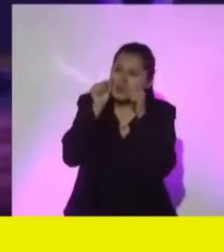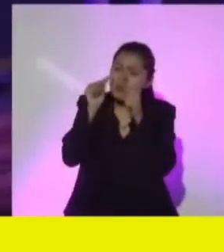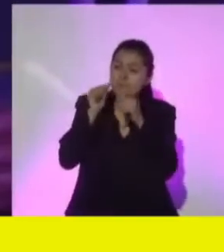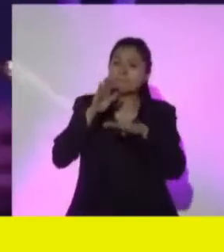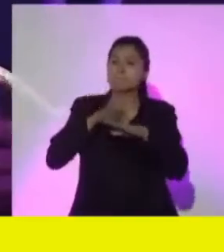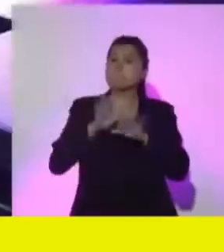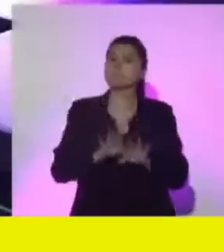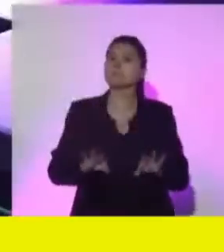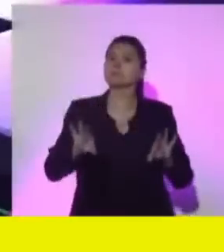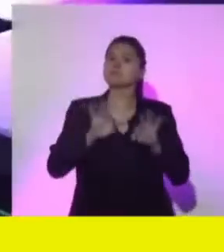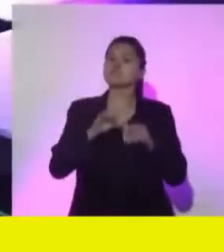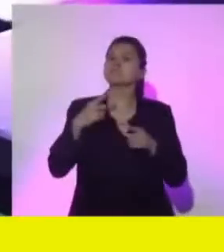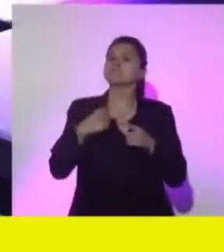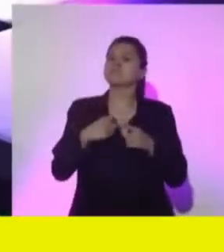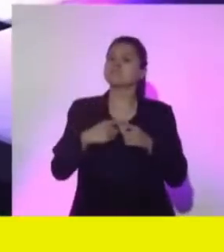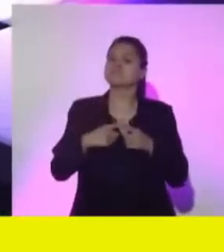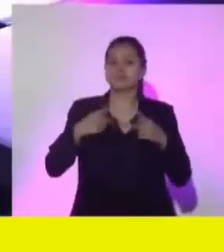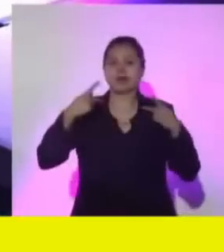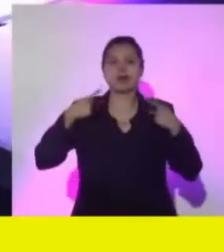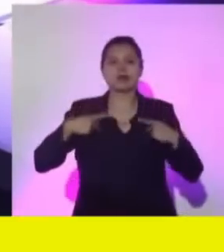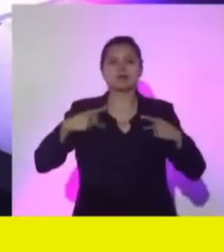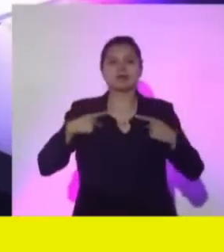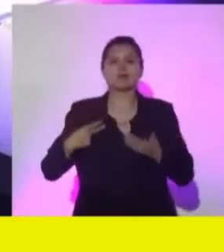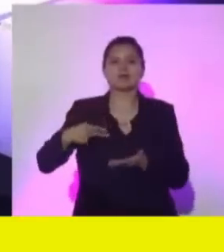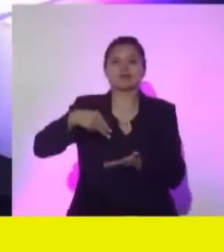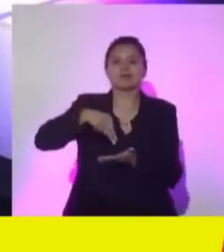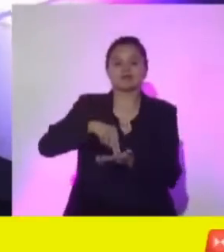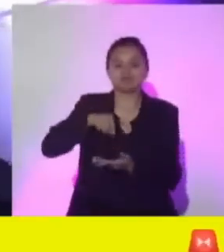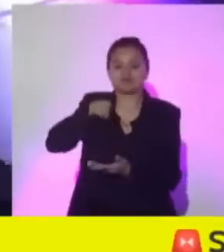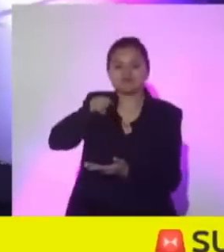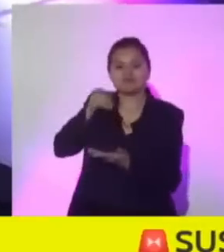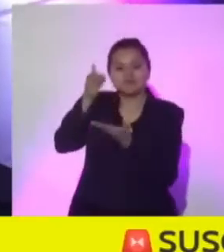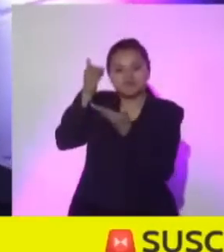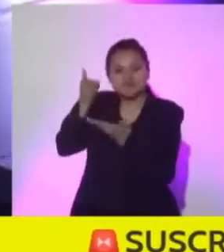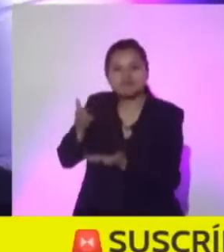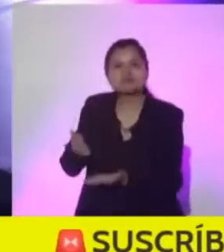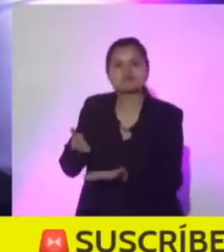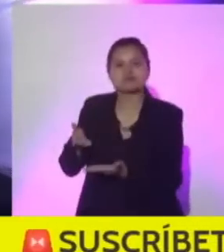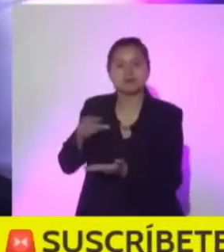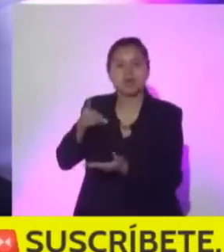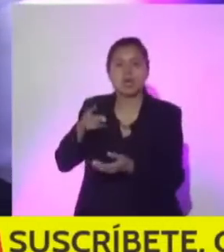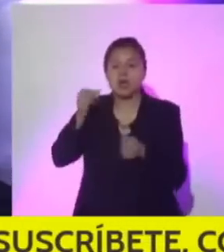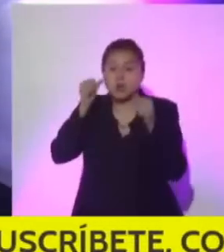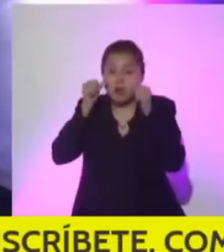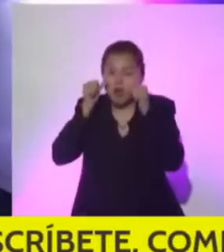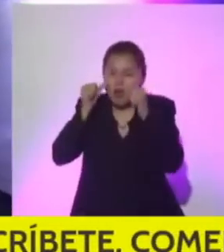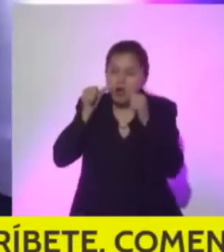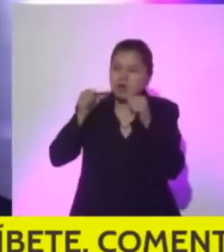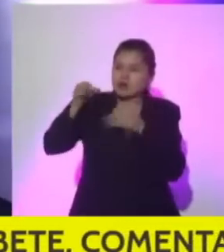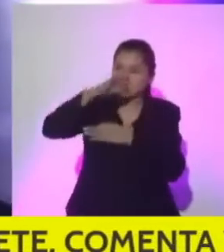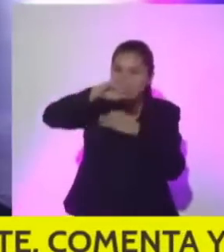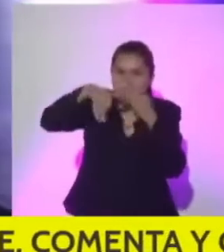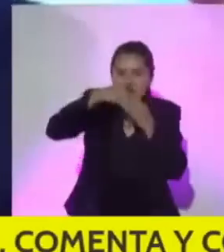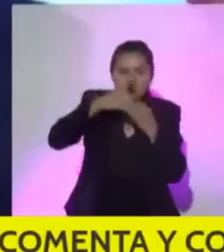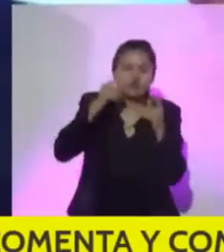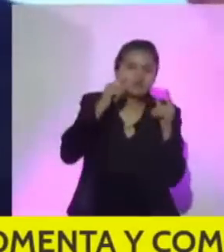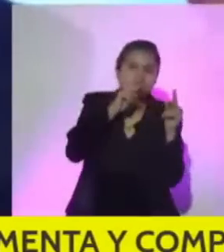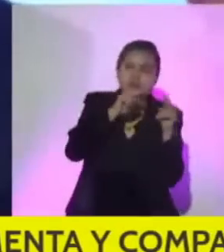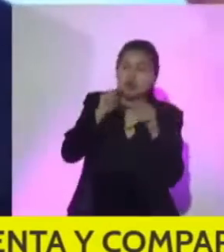importante escuchar a la gente es más ante escucharnos todos Porque todos tenemos